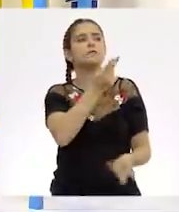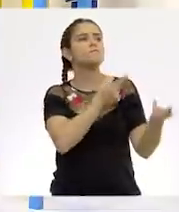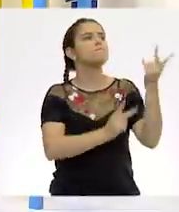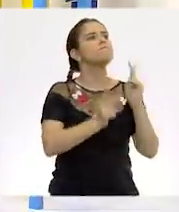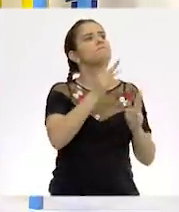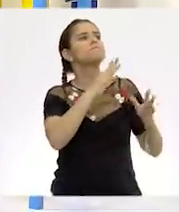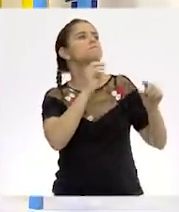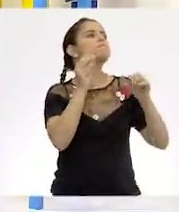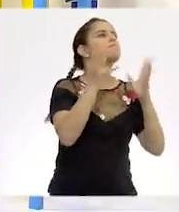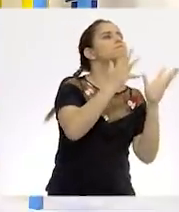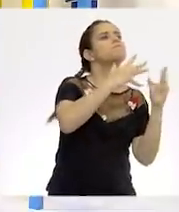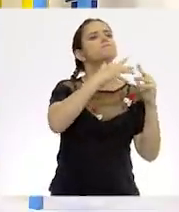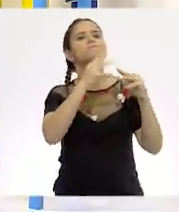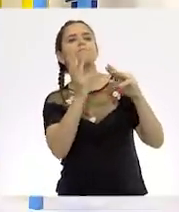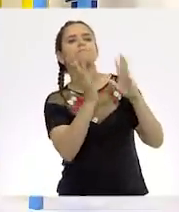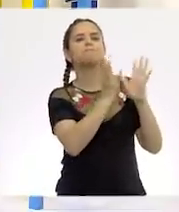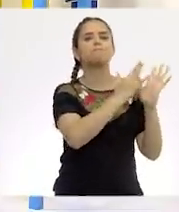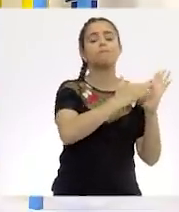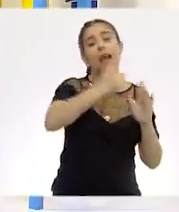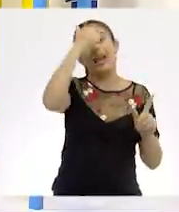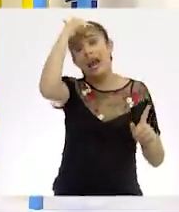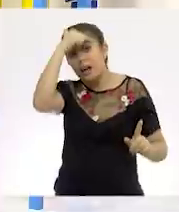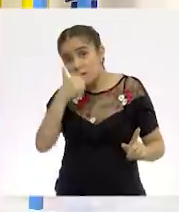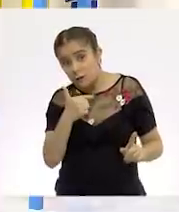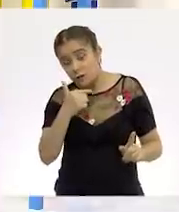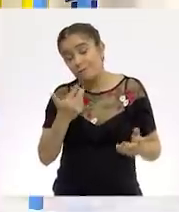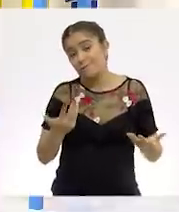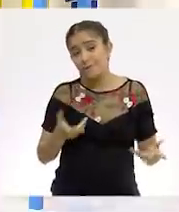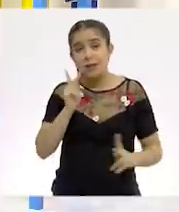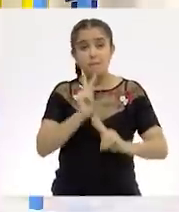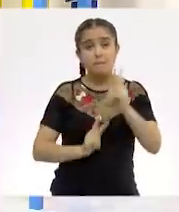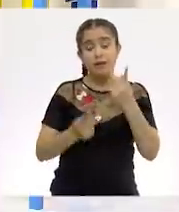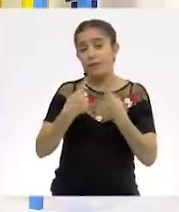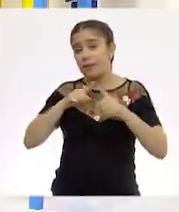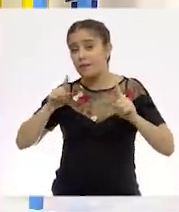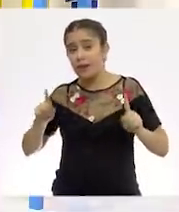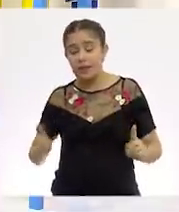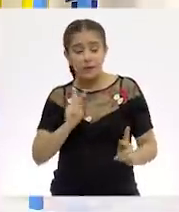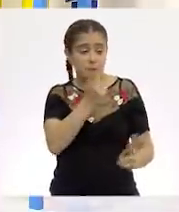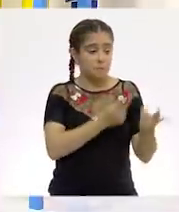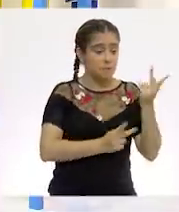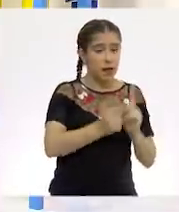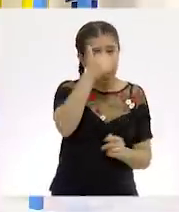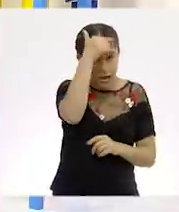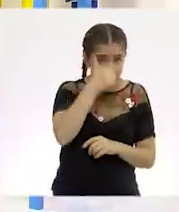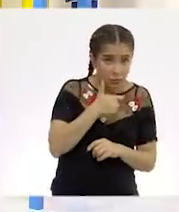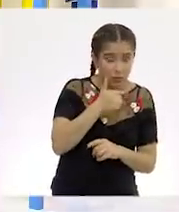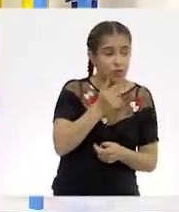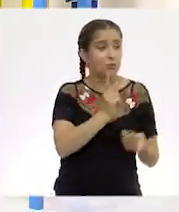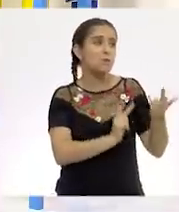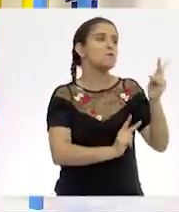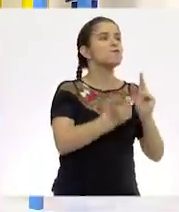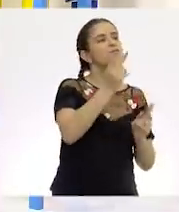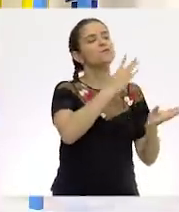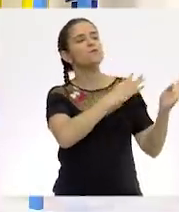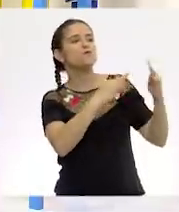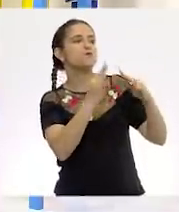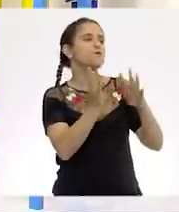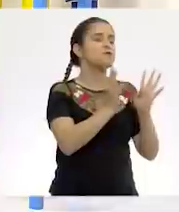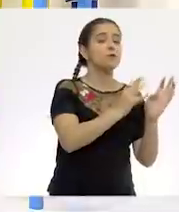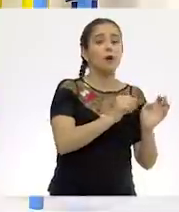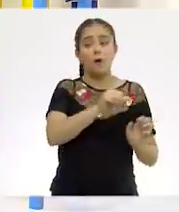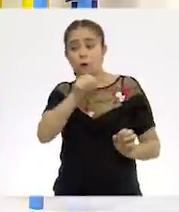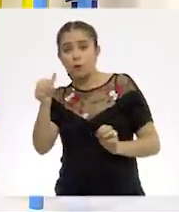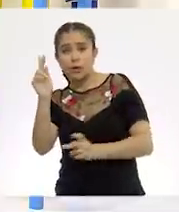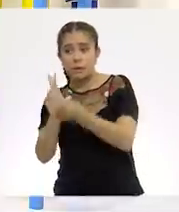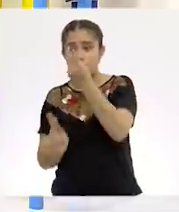decir Alexia muy bien. Hay plantas nocturnas y hay plantas diurnas. Mientras unas descansan, otras se